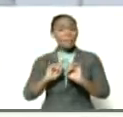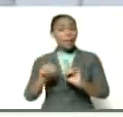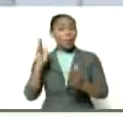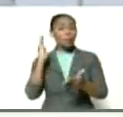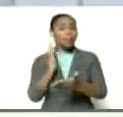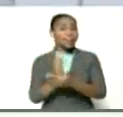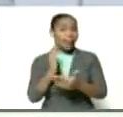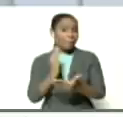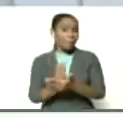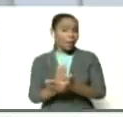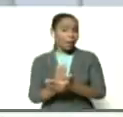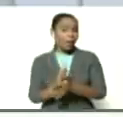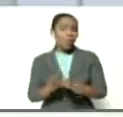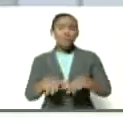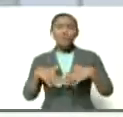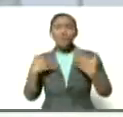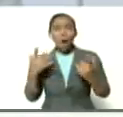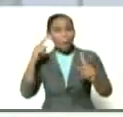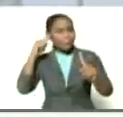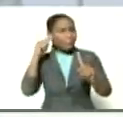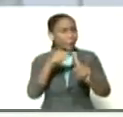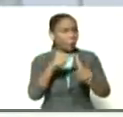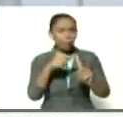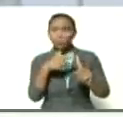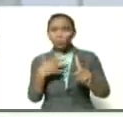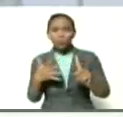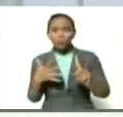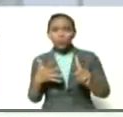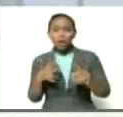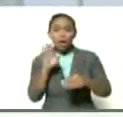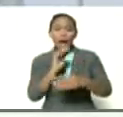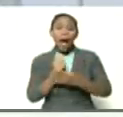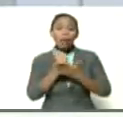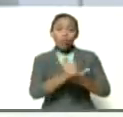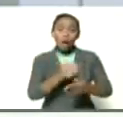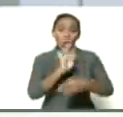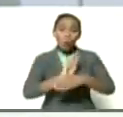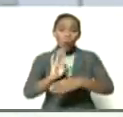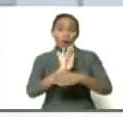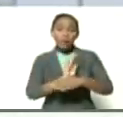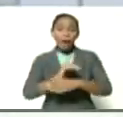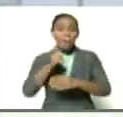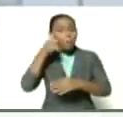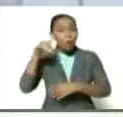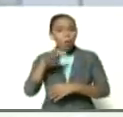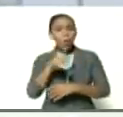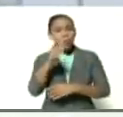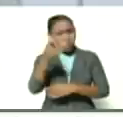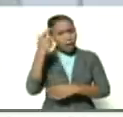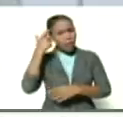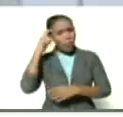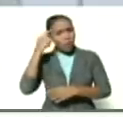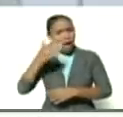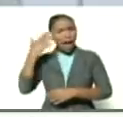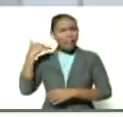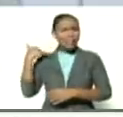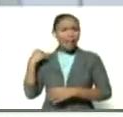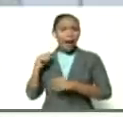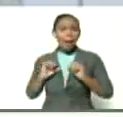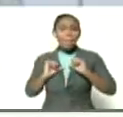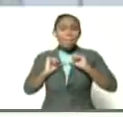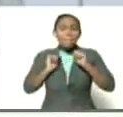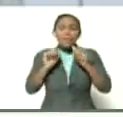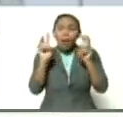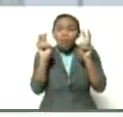siempre, ¿cuál es el objetivo? Proteger al pueblo. Ustedes saben, si recuerdan, a inicio de la pandemia en el